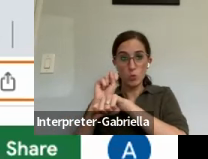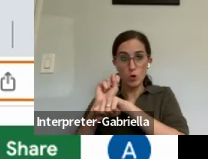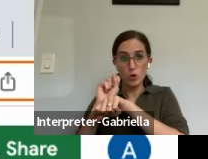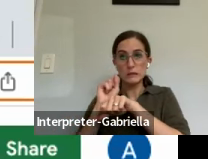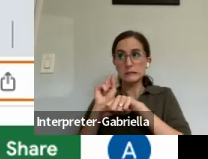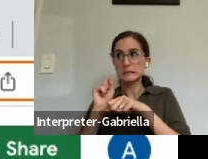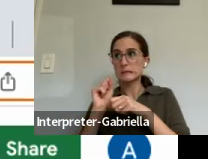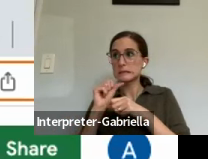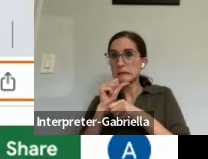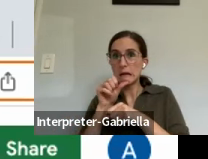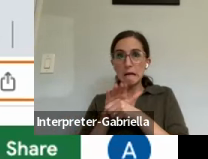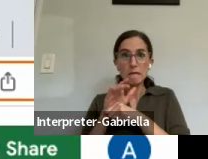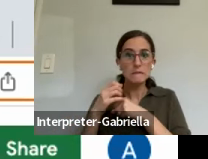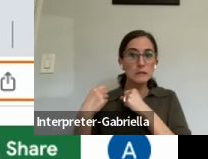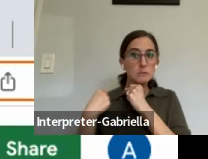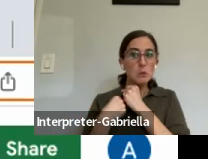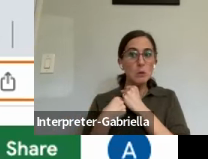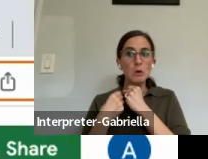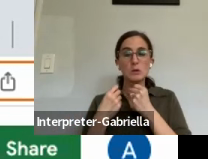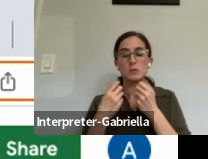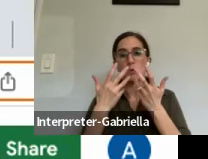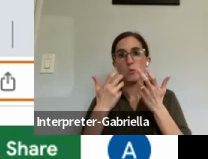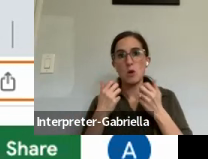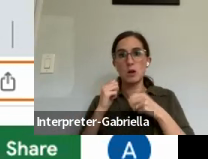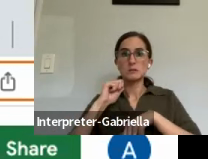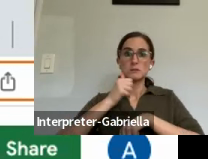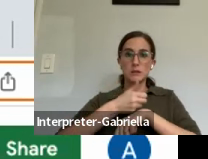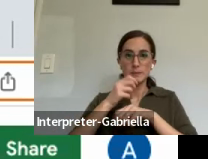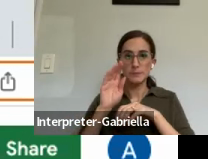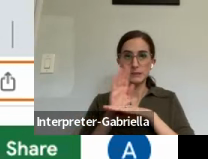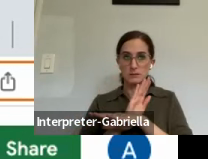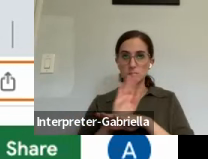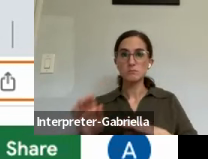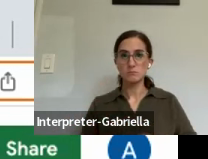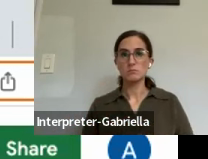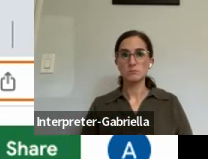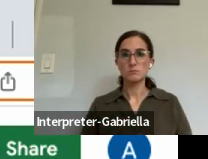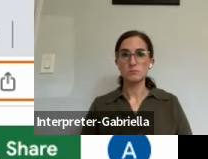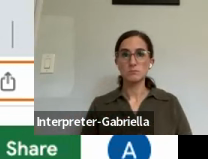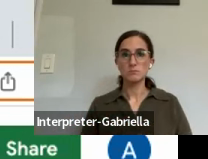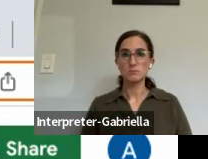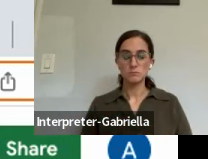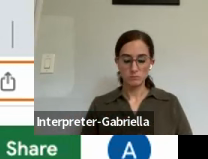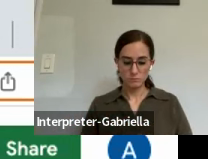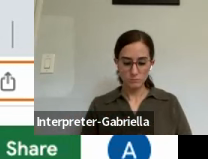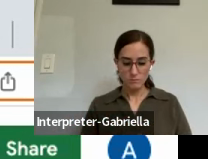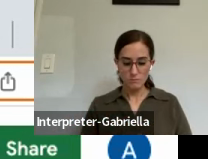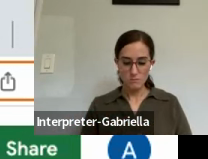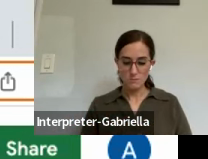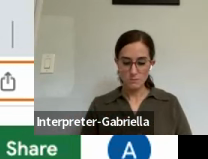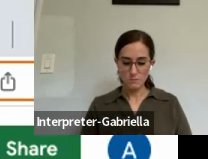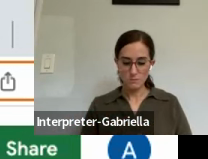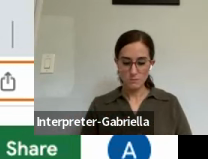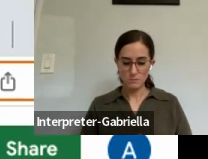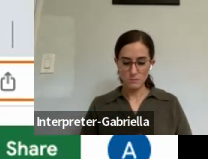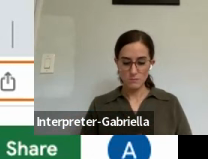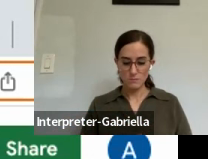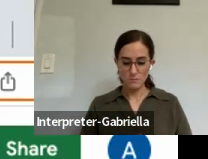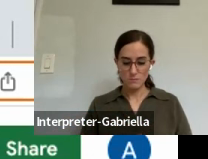a business Es in importante, childcare. importante saber que para los que son, los